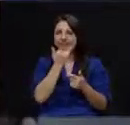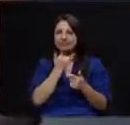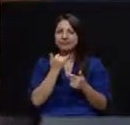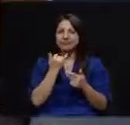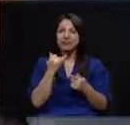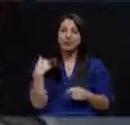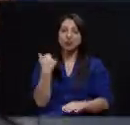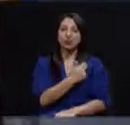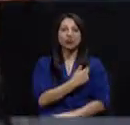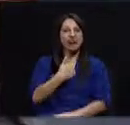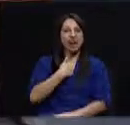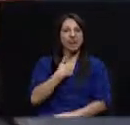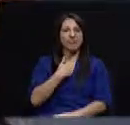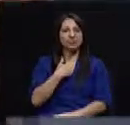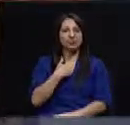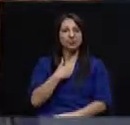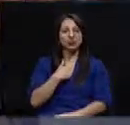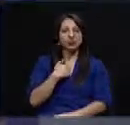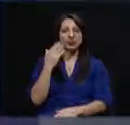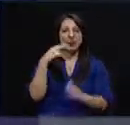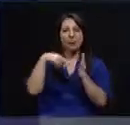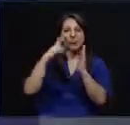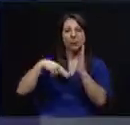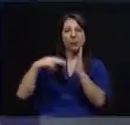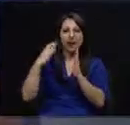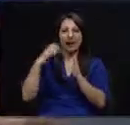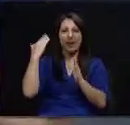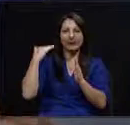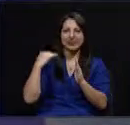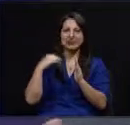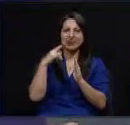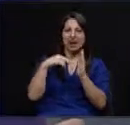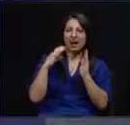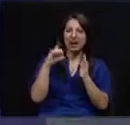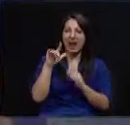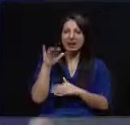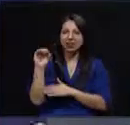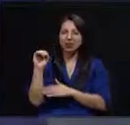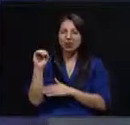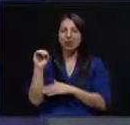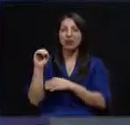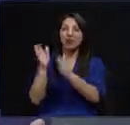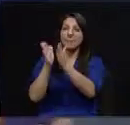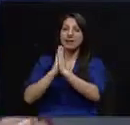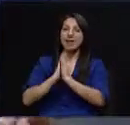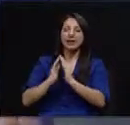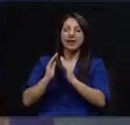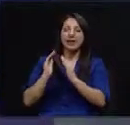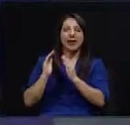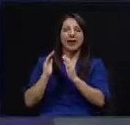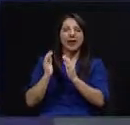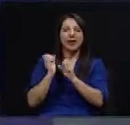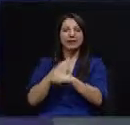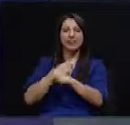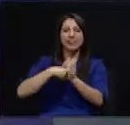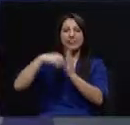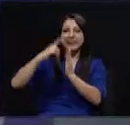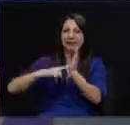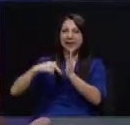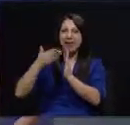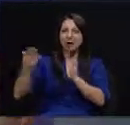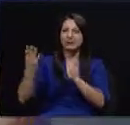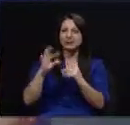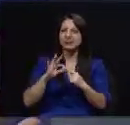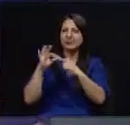huecos. O sea, tenemos las pinturas clásicas de Mora. Se hacen por encargo, ¿verdad? Se